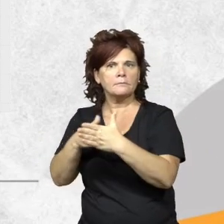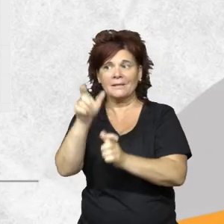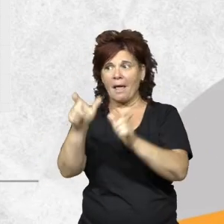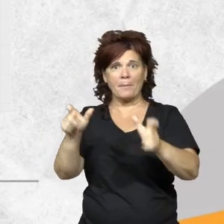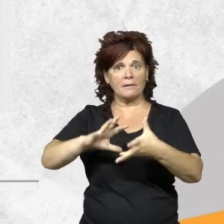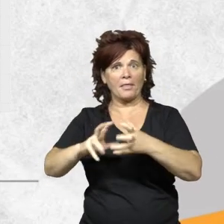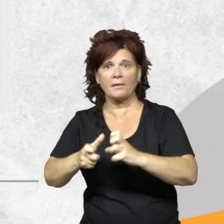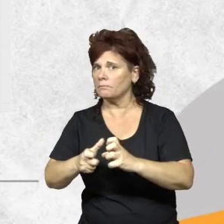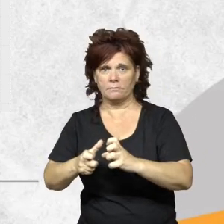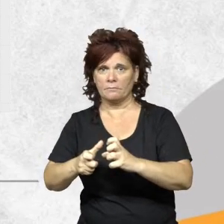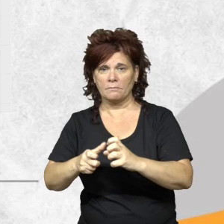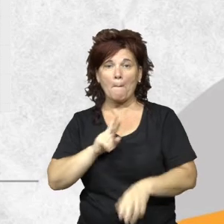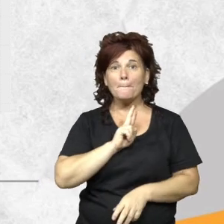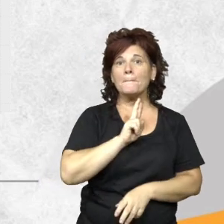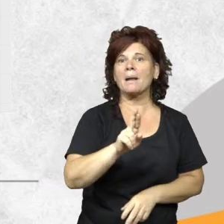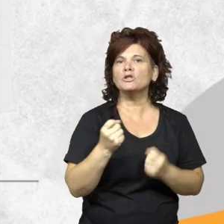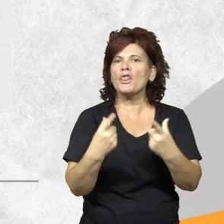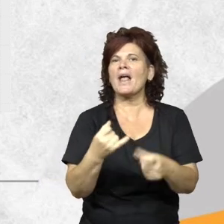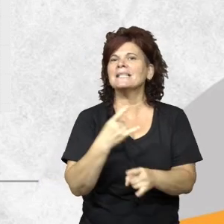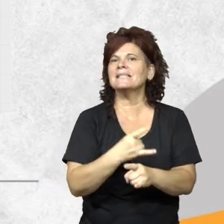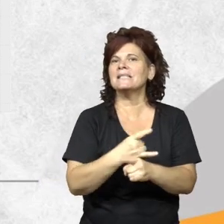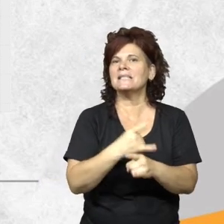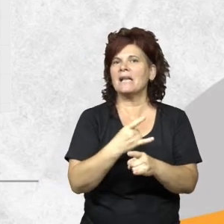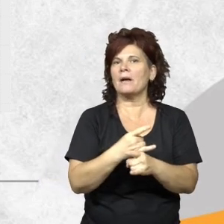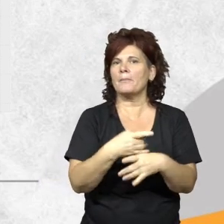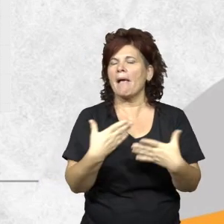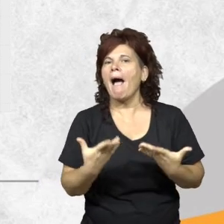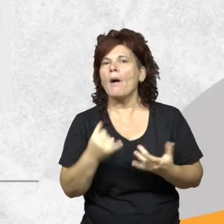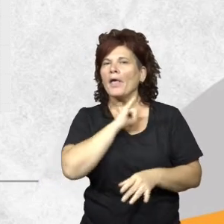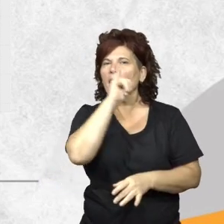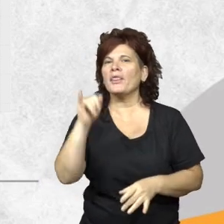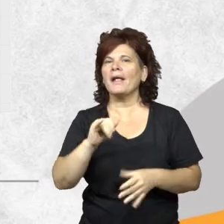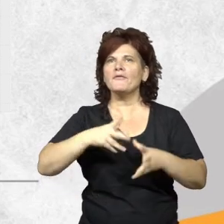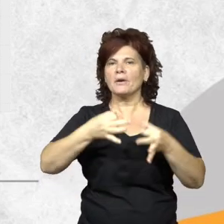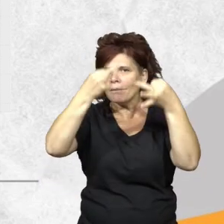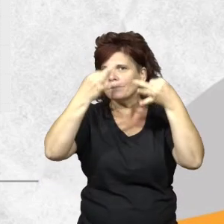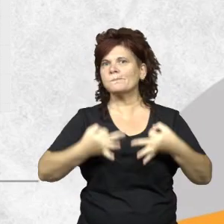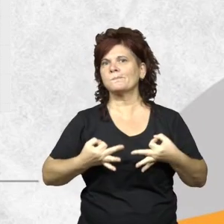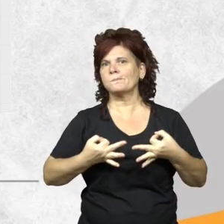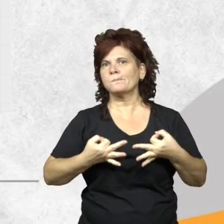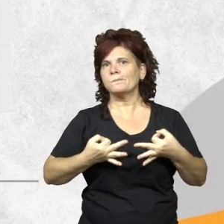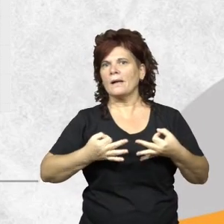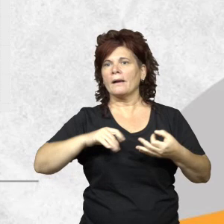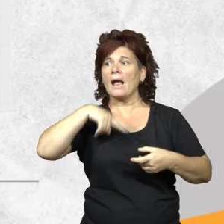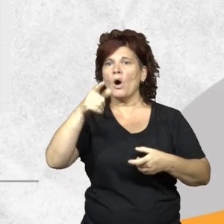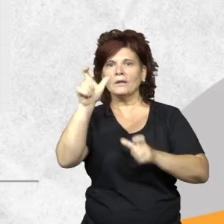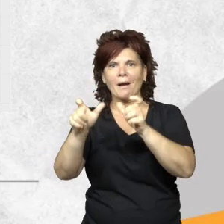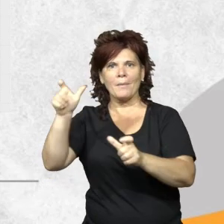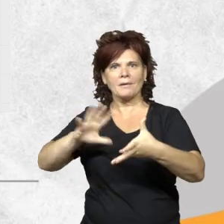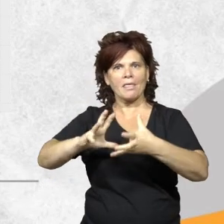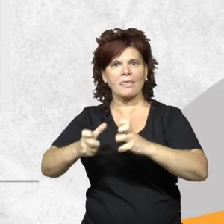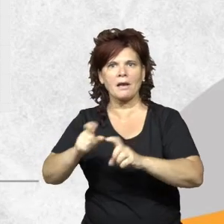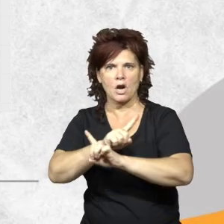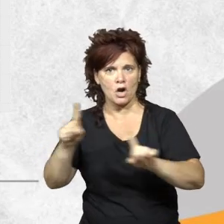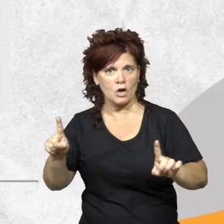porque tales permisos se otorgan siempre, aunque no se diga de manera expresa, sin perjuicio de terceros. Vean